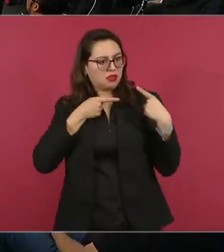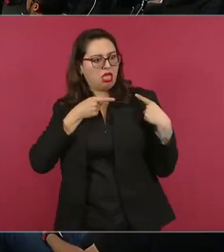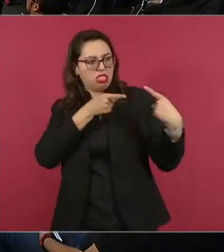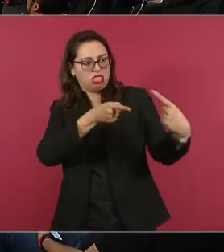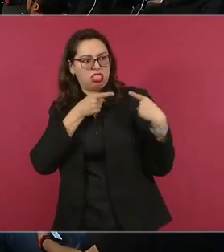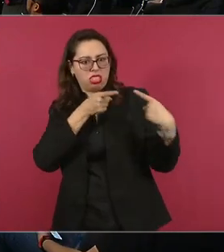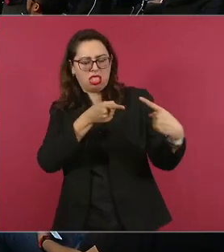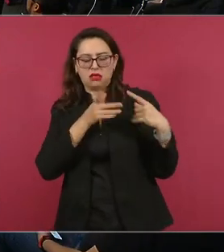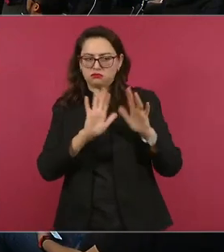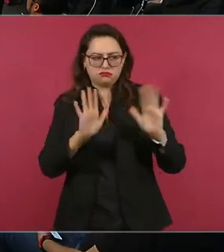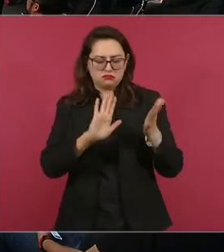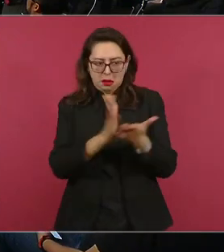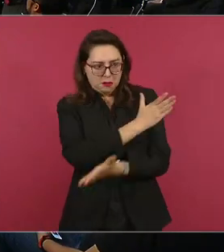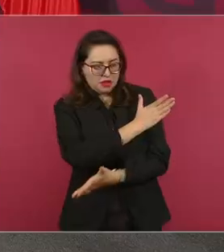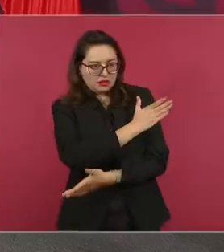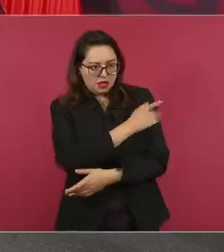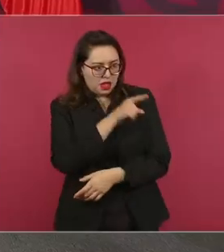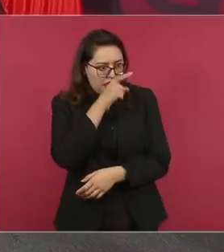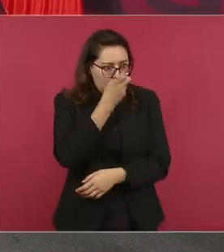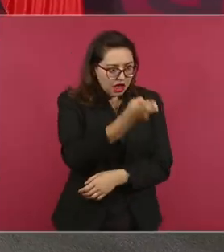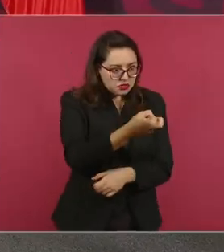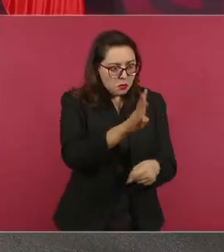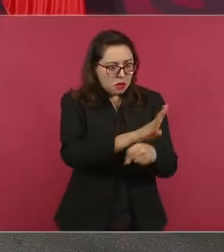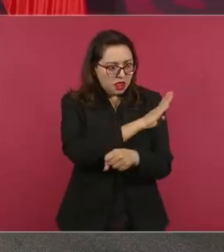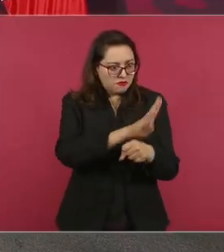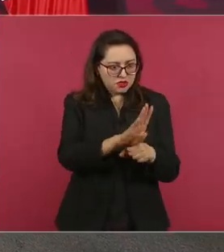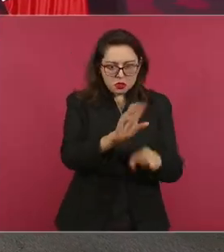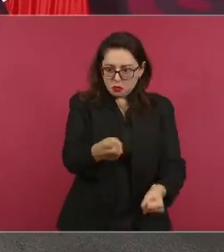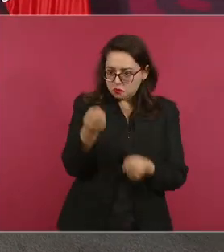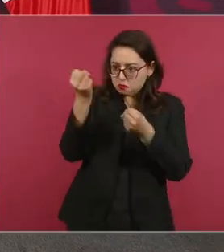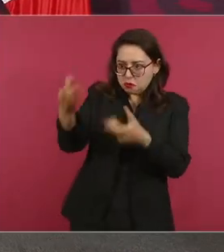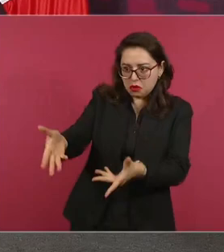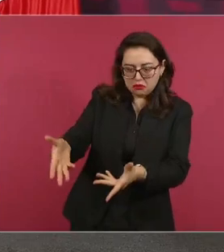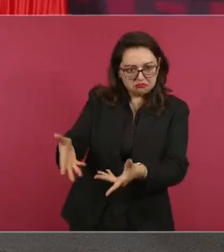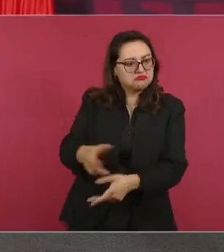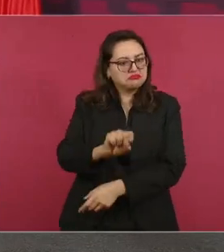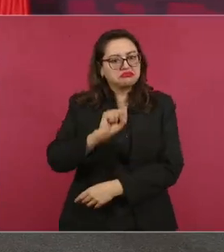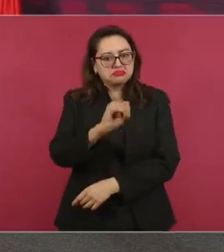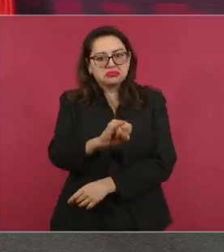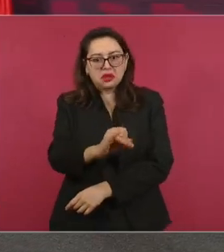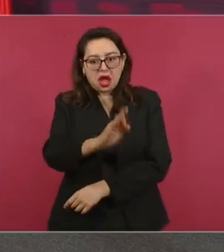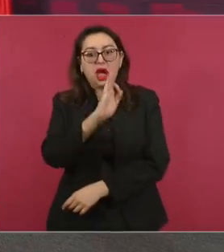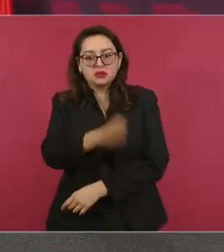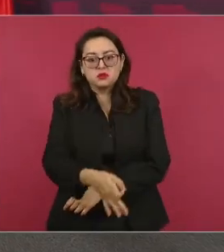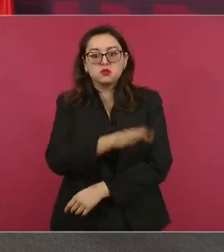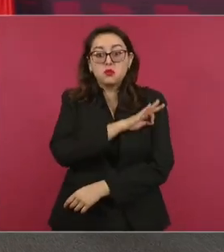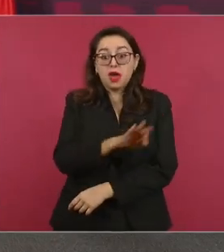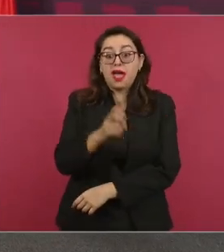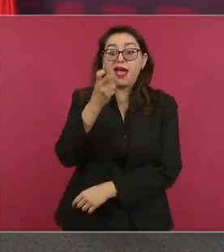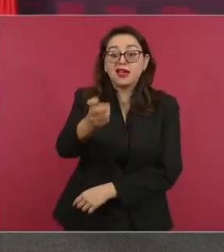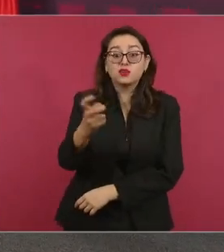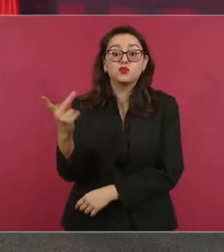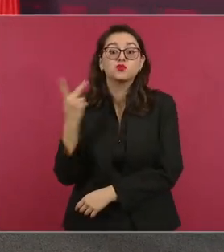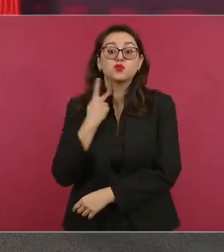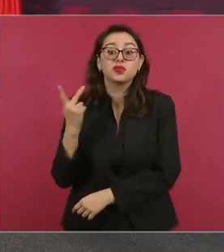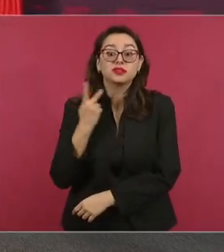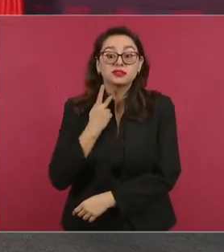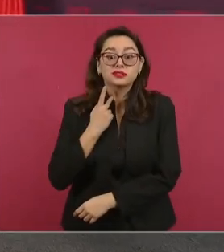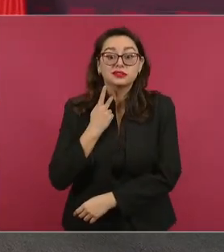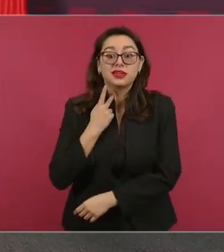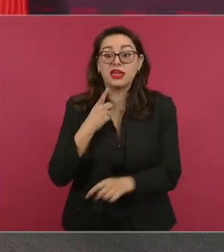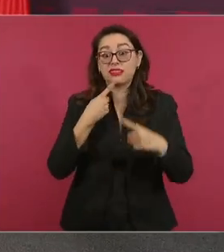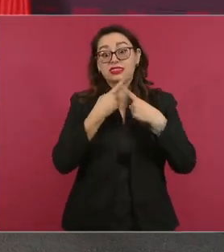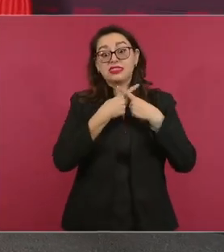en particular. No te vuelvo a ver, no quiero volver a saber de ti. Ya,